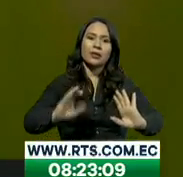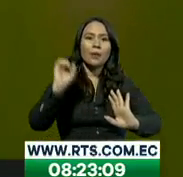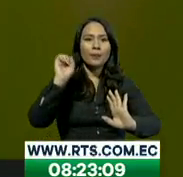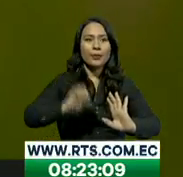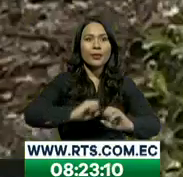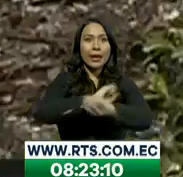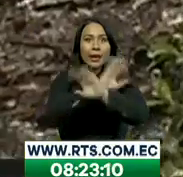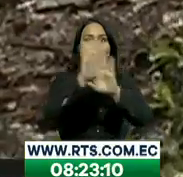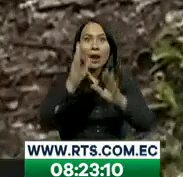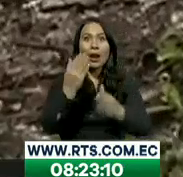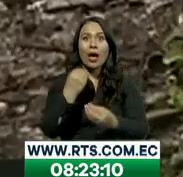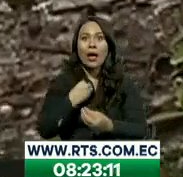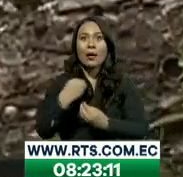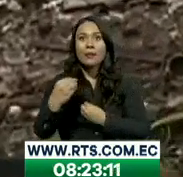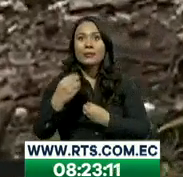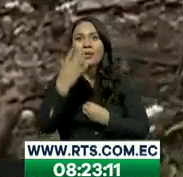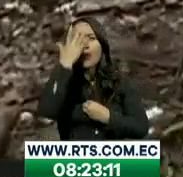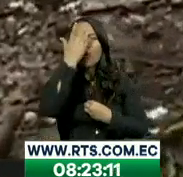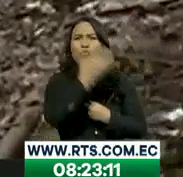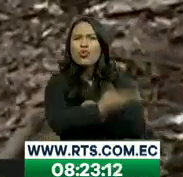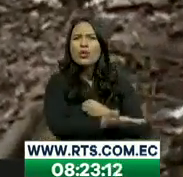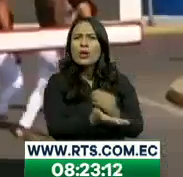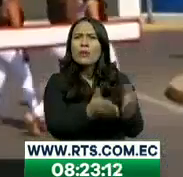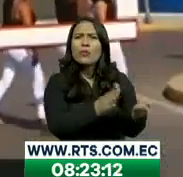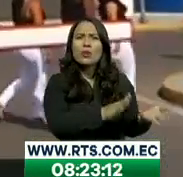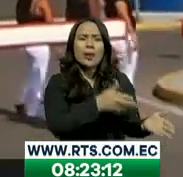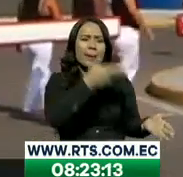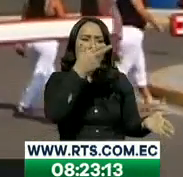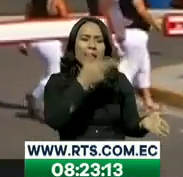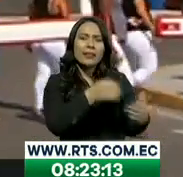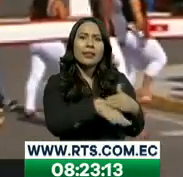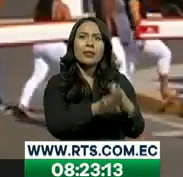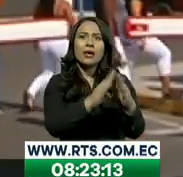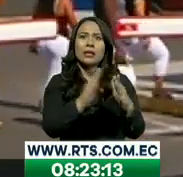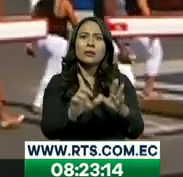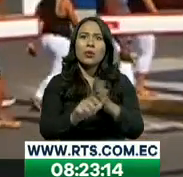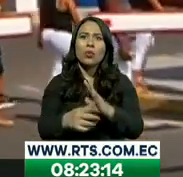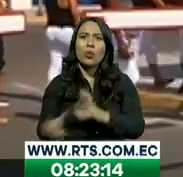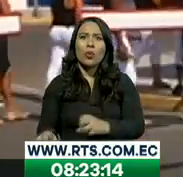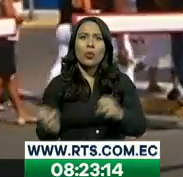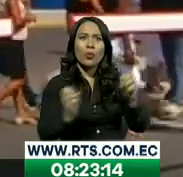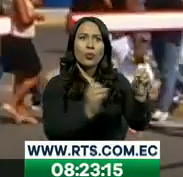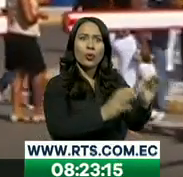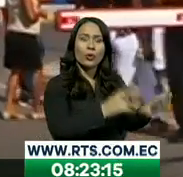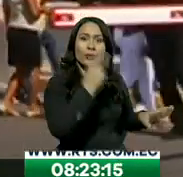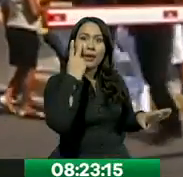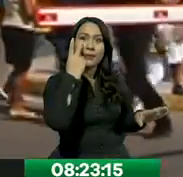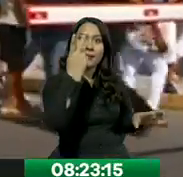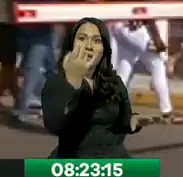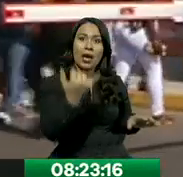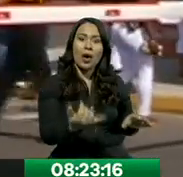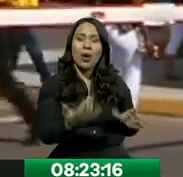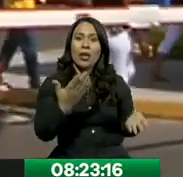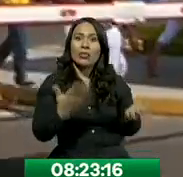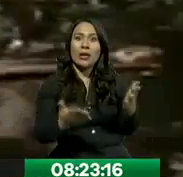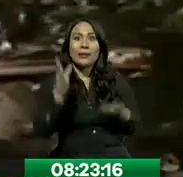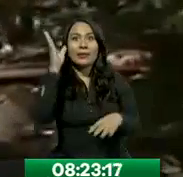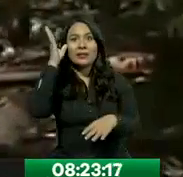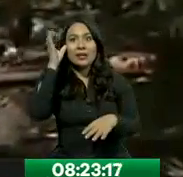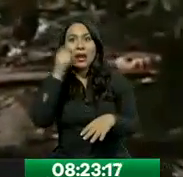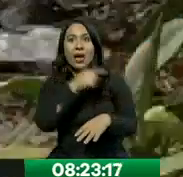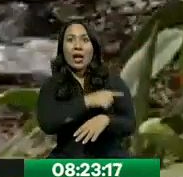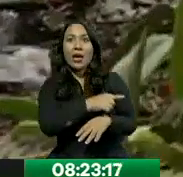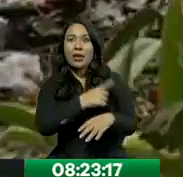que conllevaron a este hecho reprochable, aunque existen presunciones de alguna vinculación con